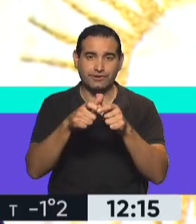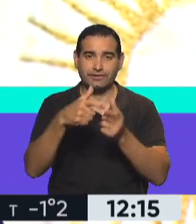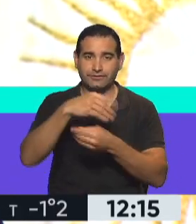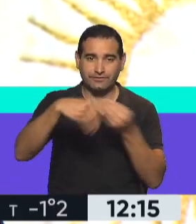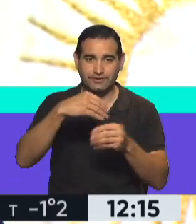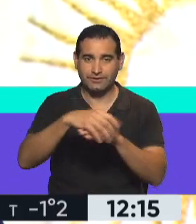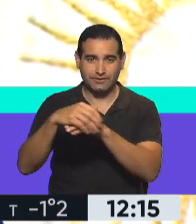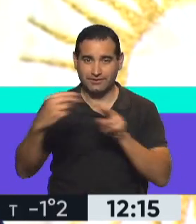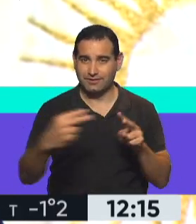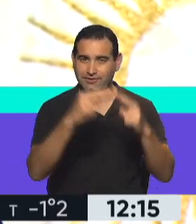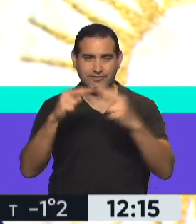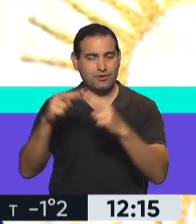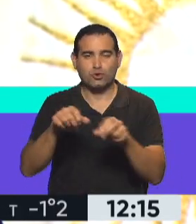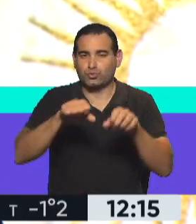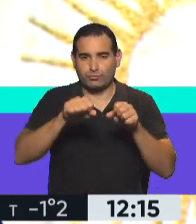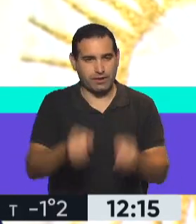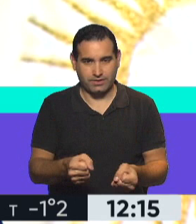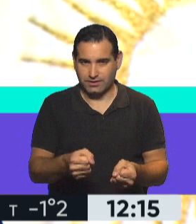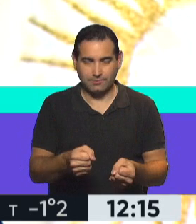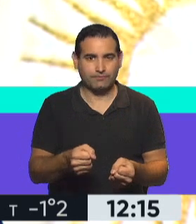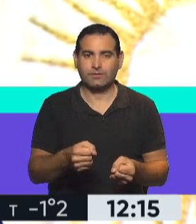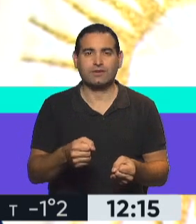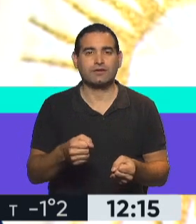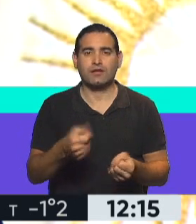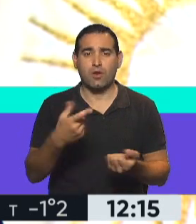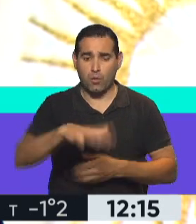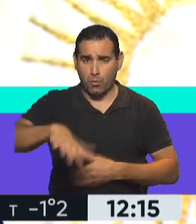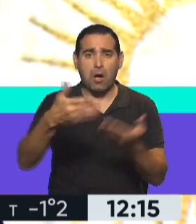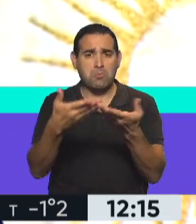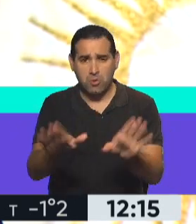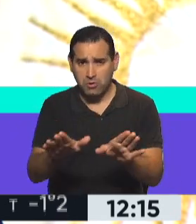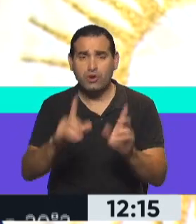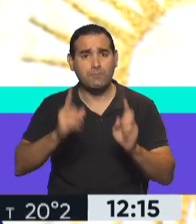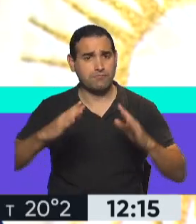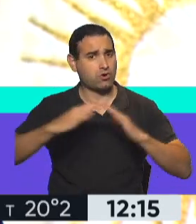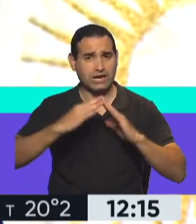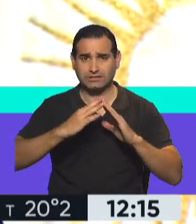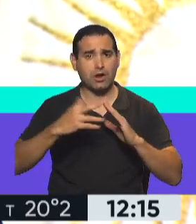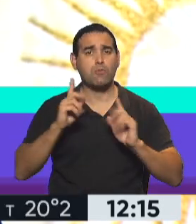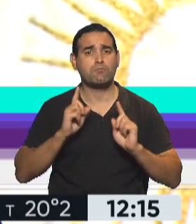familiares quedan suspendidas tanto en los ambientes públicos como privados.